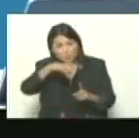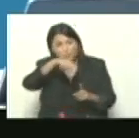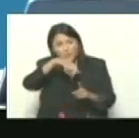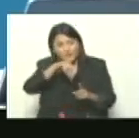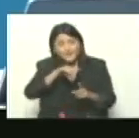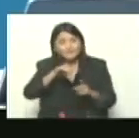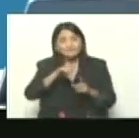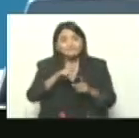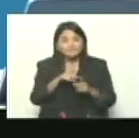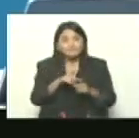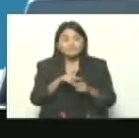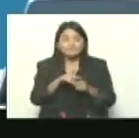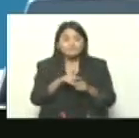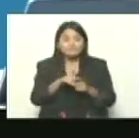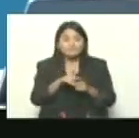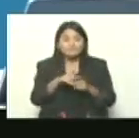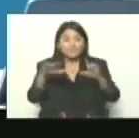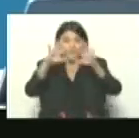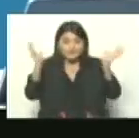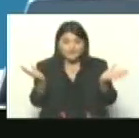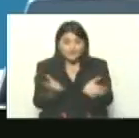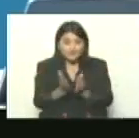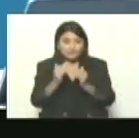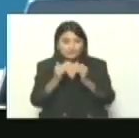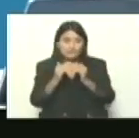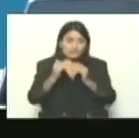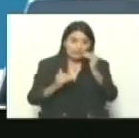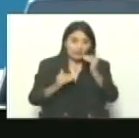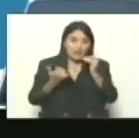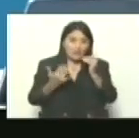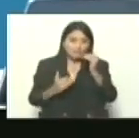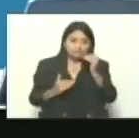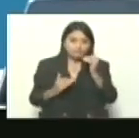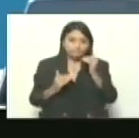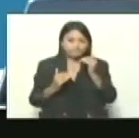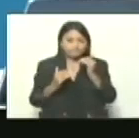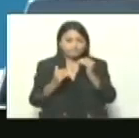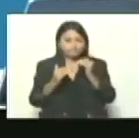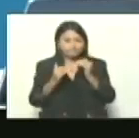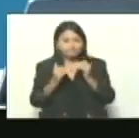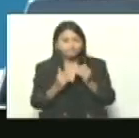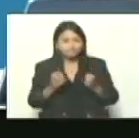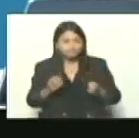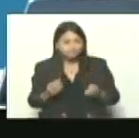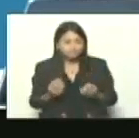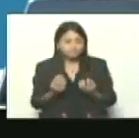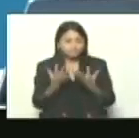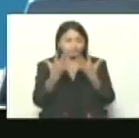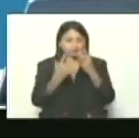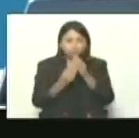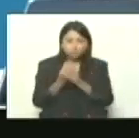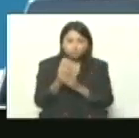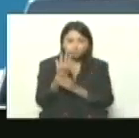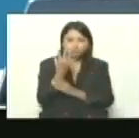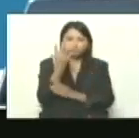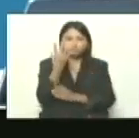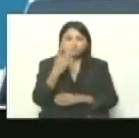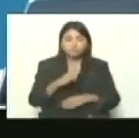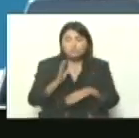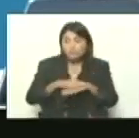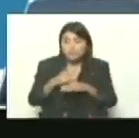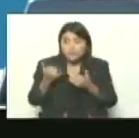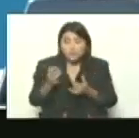reconstruir el equilibrio que perdió el planeta. Y nos tener metidos en esta situación de esta emergencia climática.